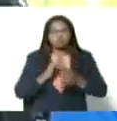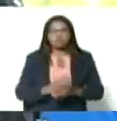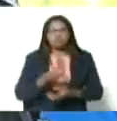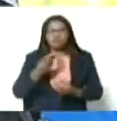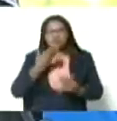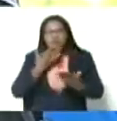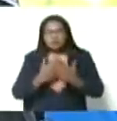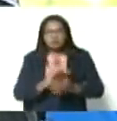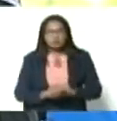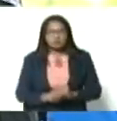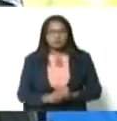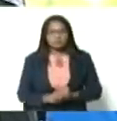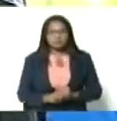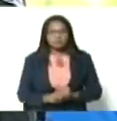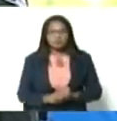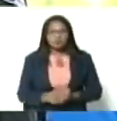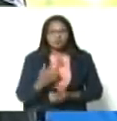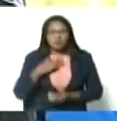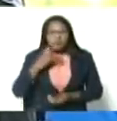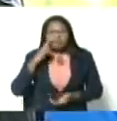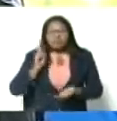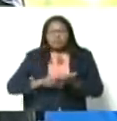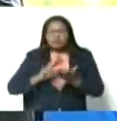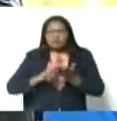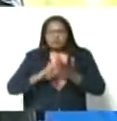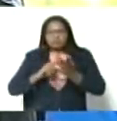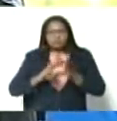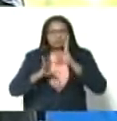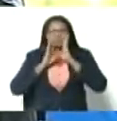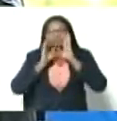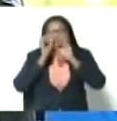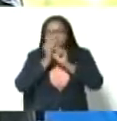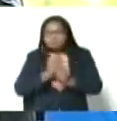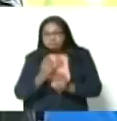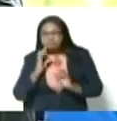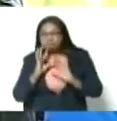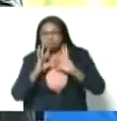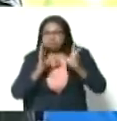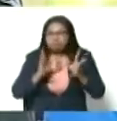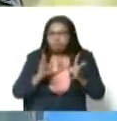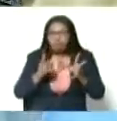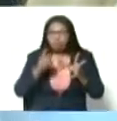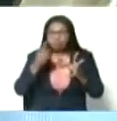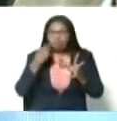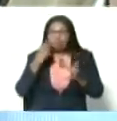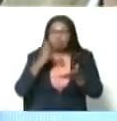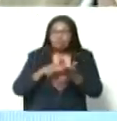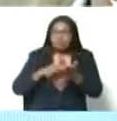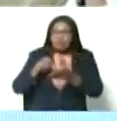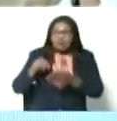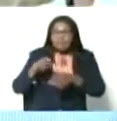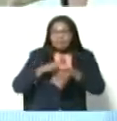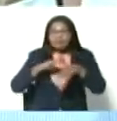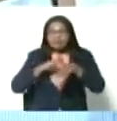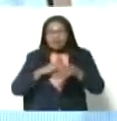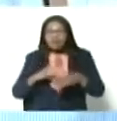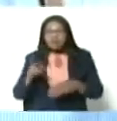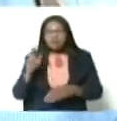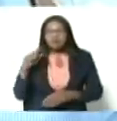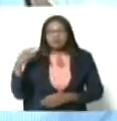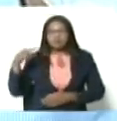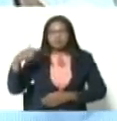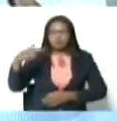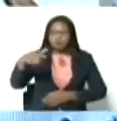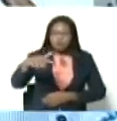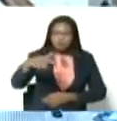De verdad, le confieso que desde que estamos acá, me ha correspondido estar acá en el Ministerio de Transporte.